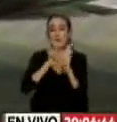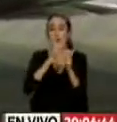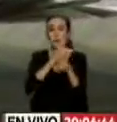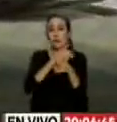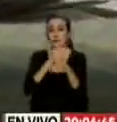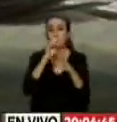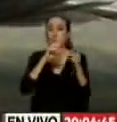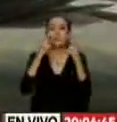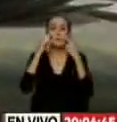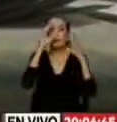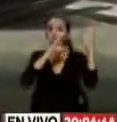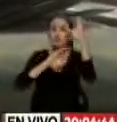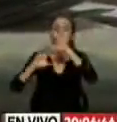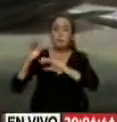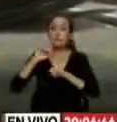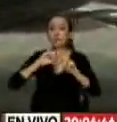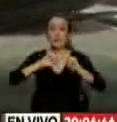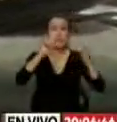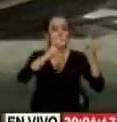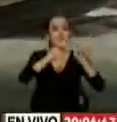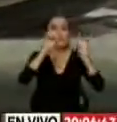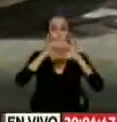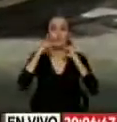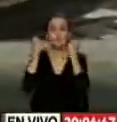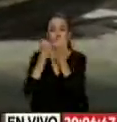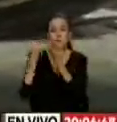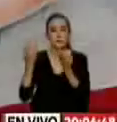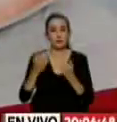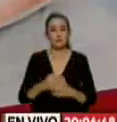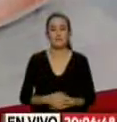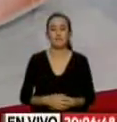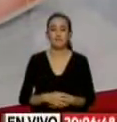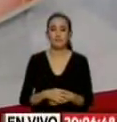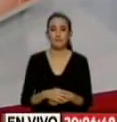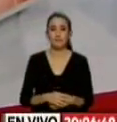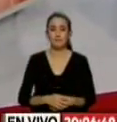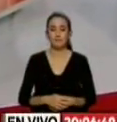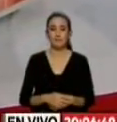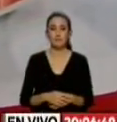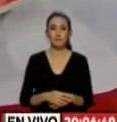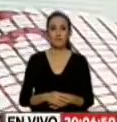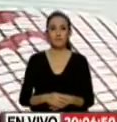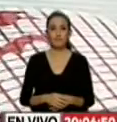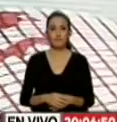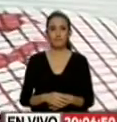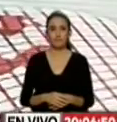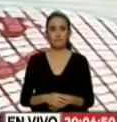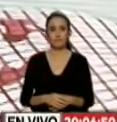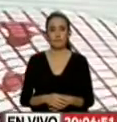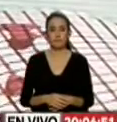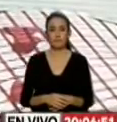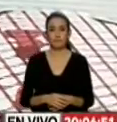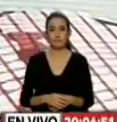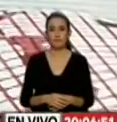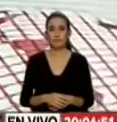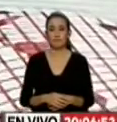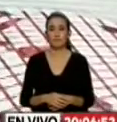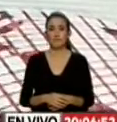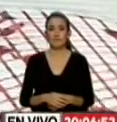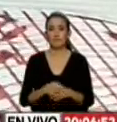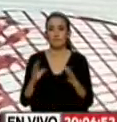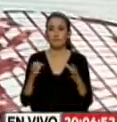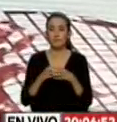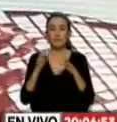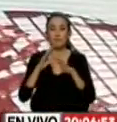escuchar opiniones de todos los sectores relacionados. Néstor Aguilera, Telediario. Sin dar detalles, debido